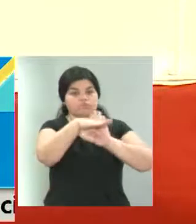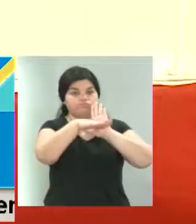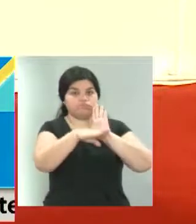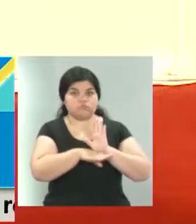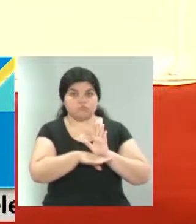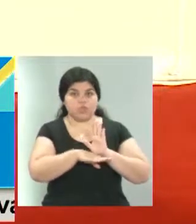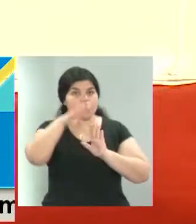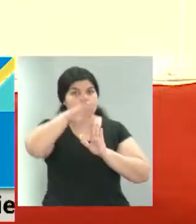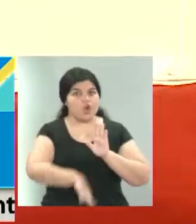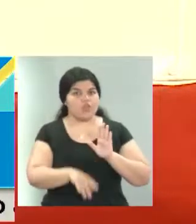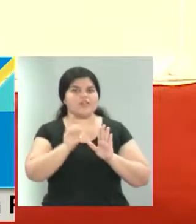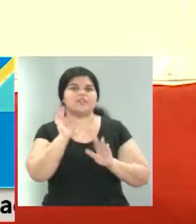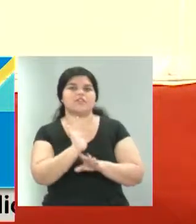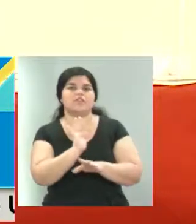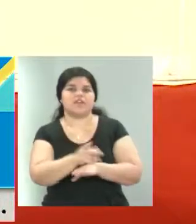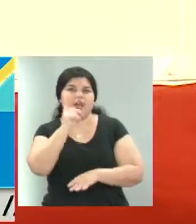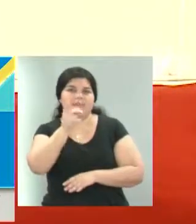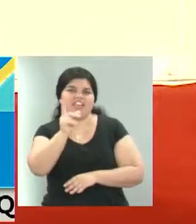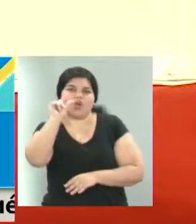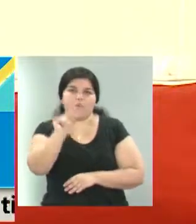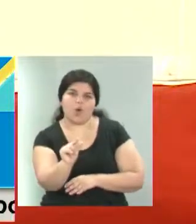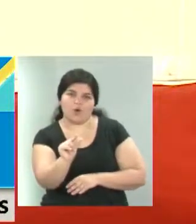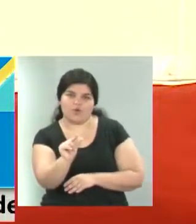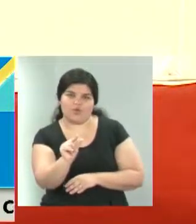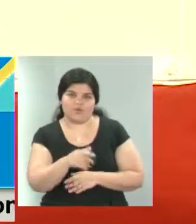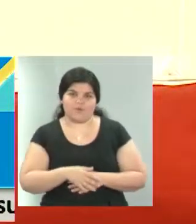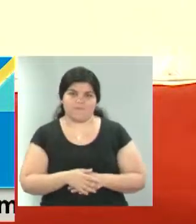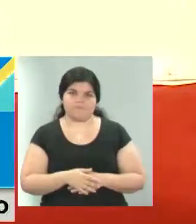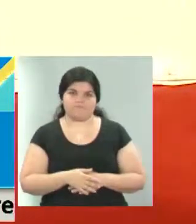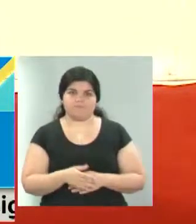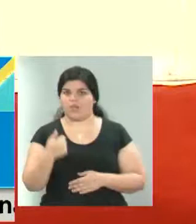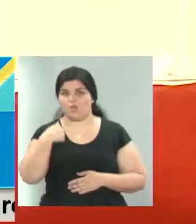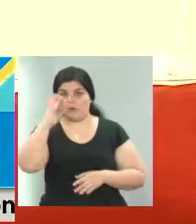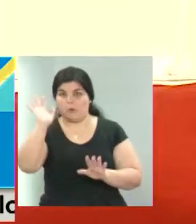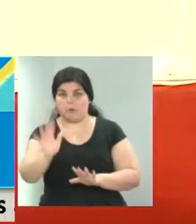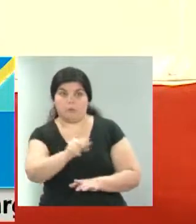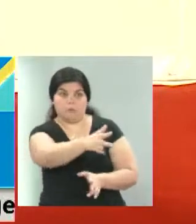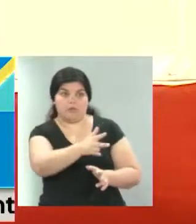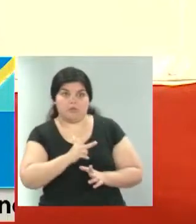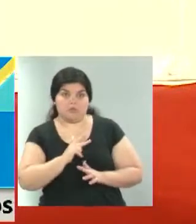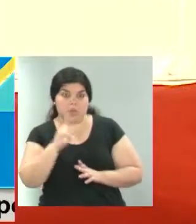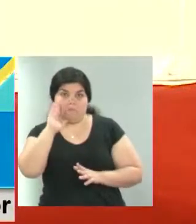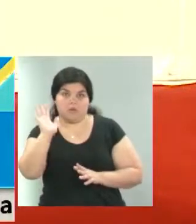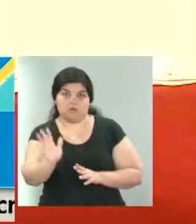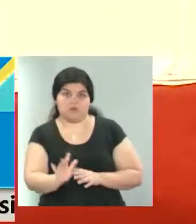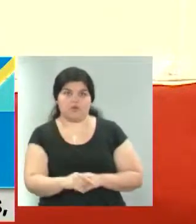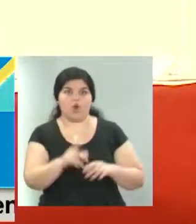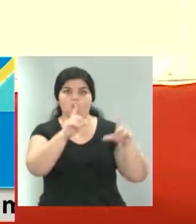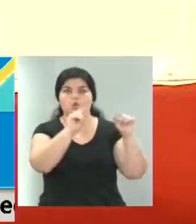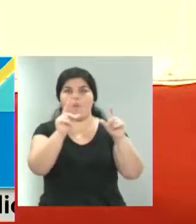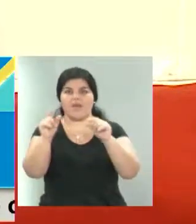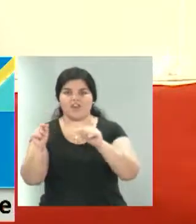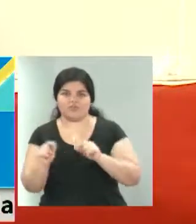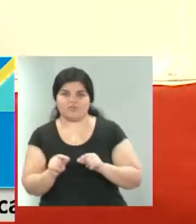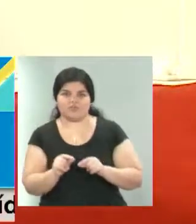Claro. Entonces... me parece que yo desconocía por ahí esto que dice él, de los números que da en